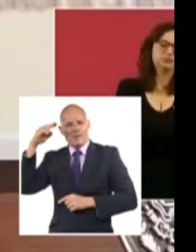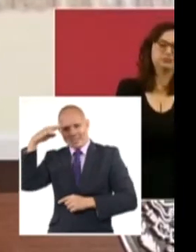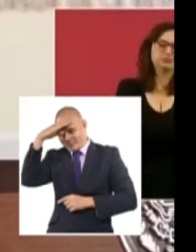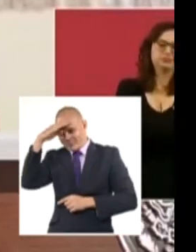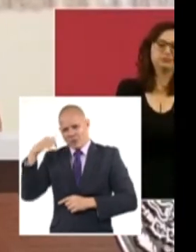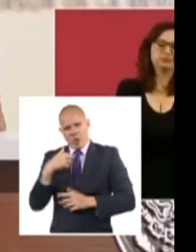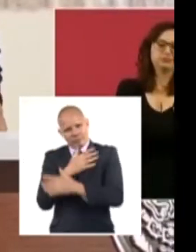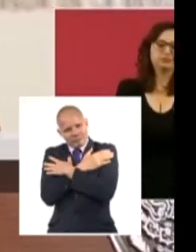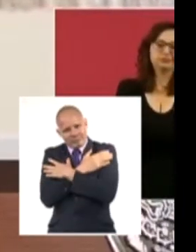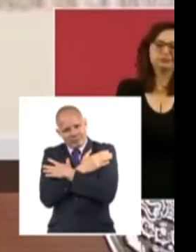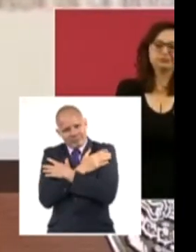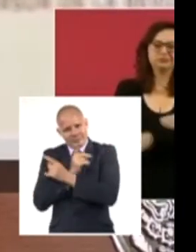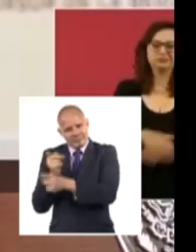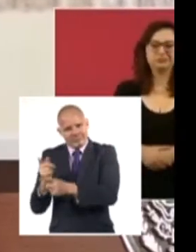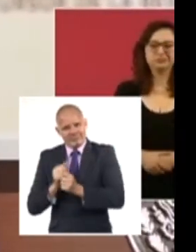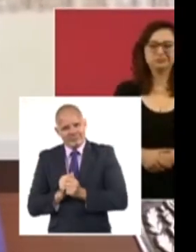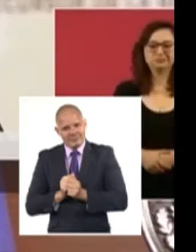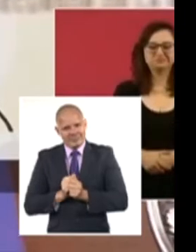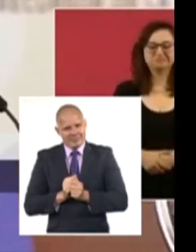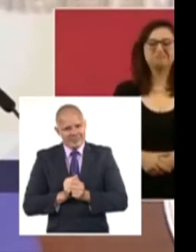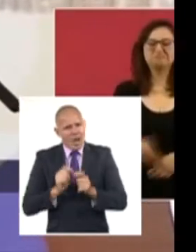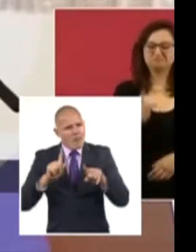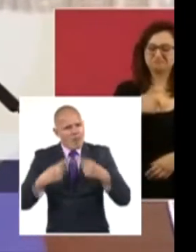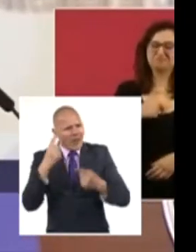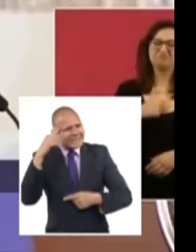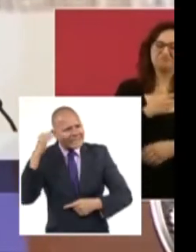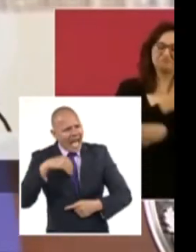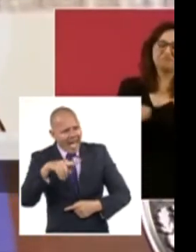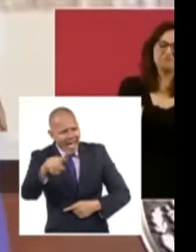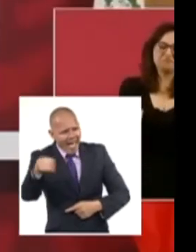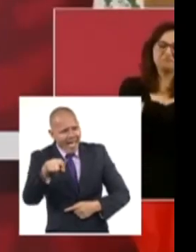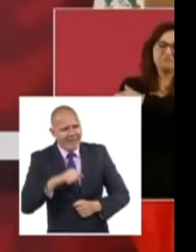y saben por qué lo abrazó